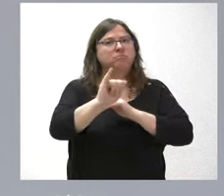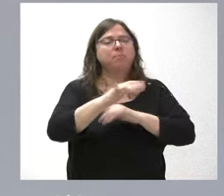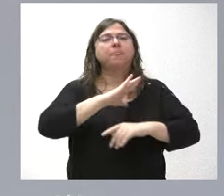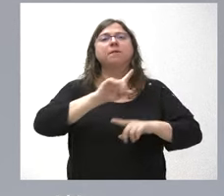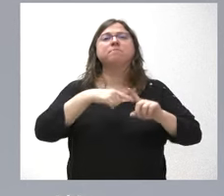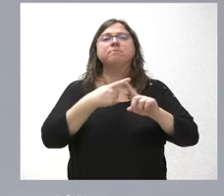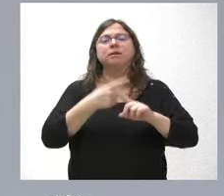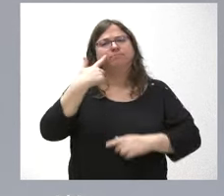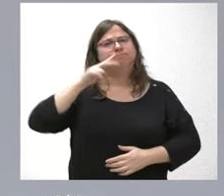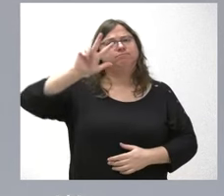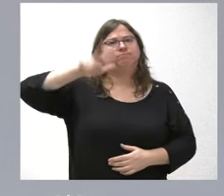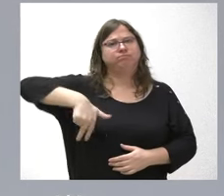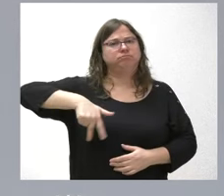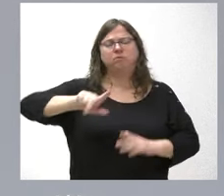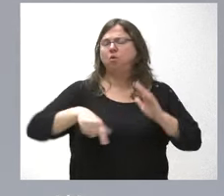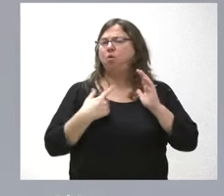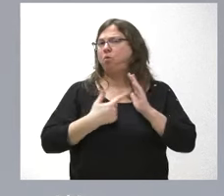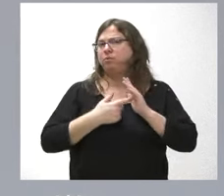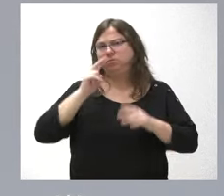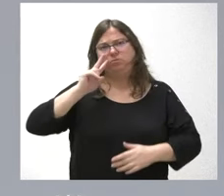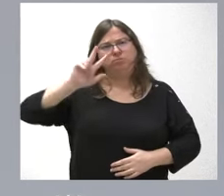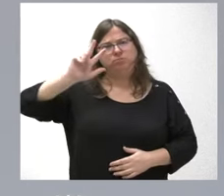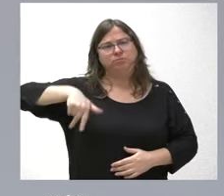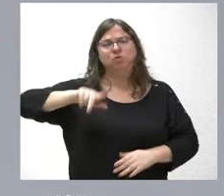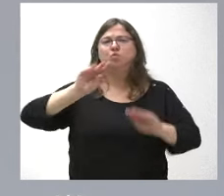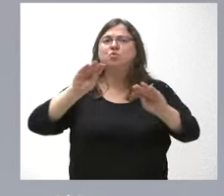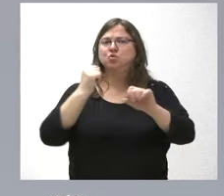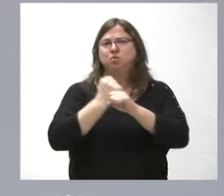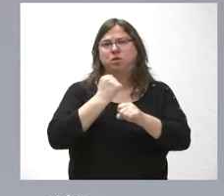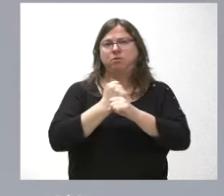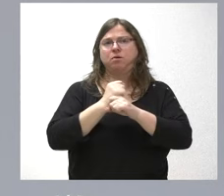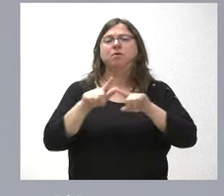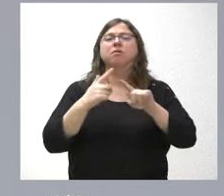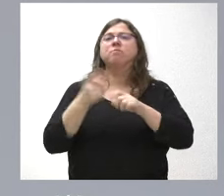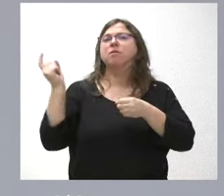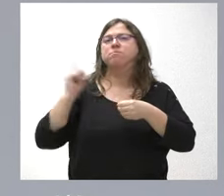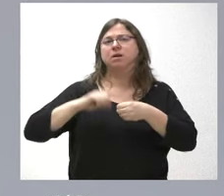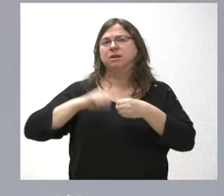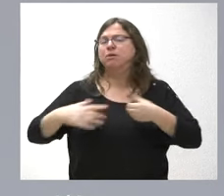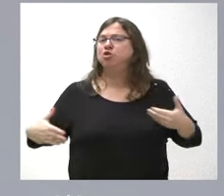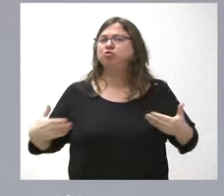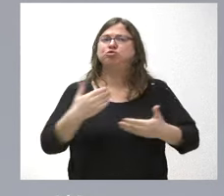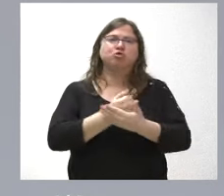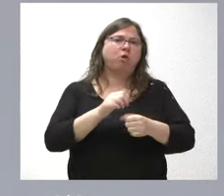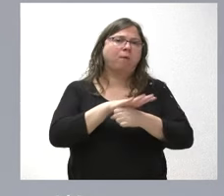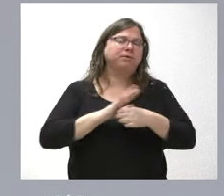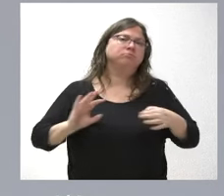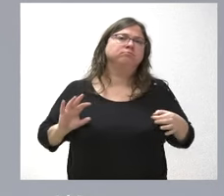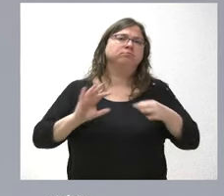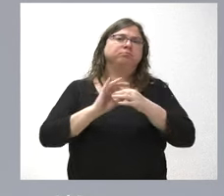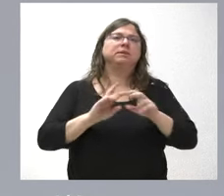hay un reconocimiento total y absoluto de su trabajo y de su participación en todo lo que se refiere a